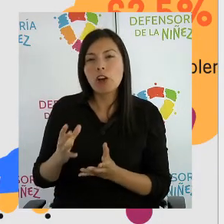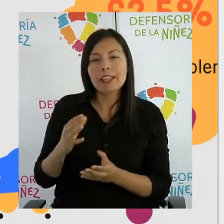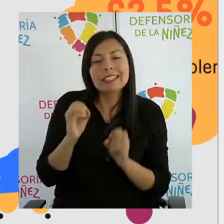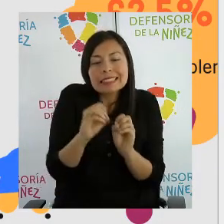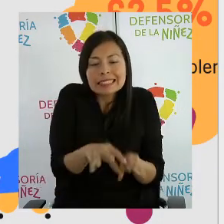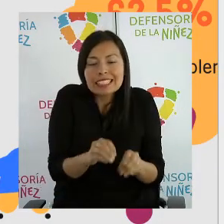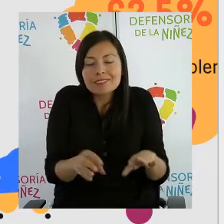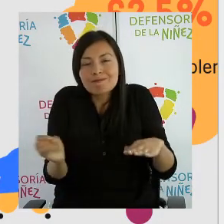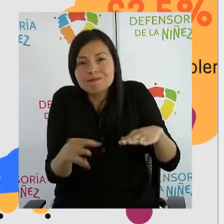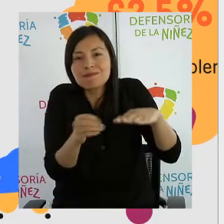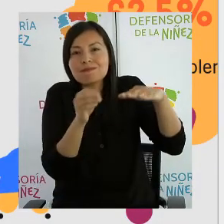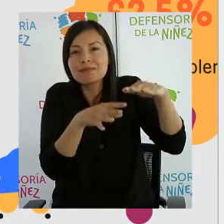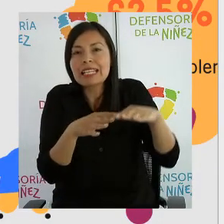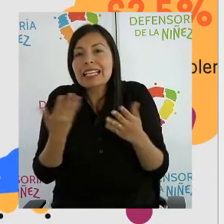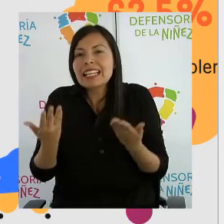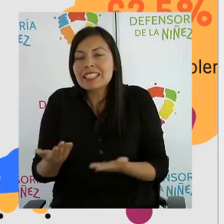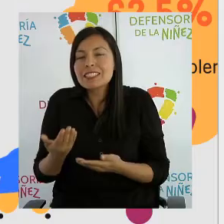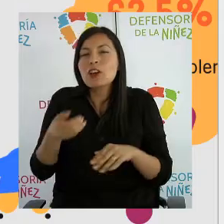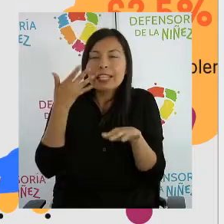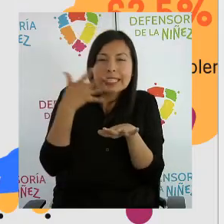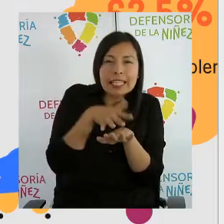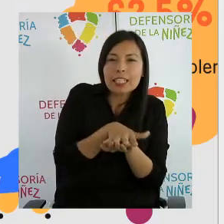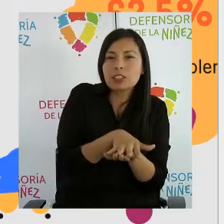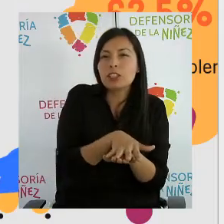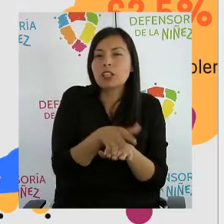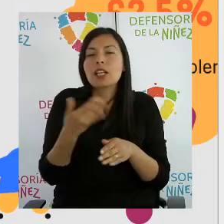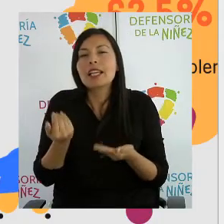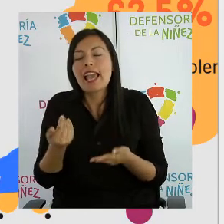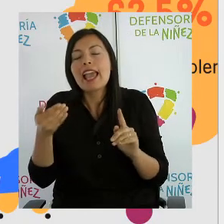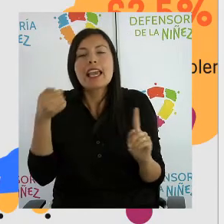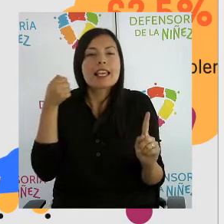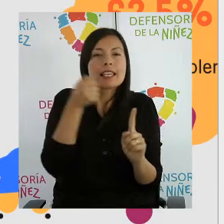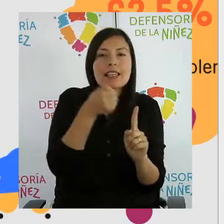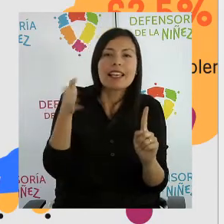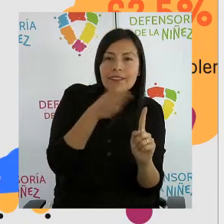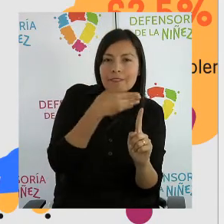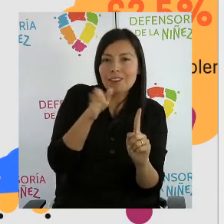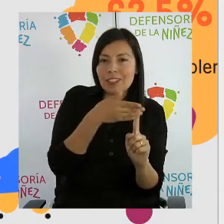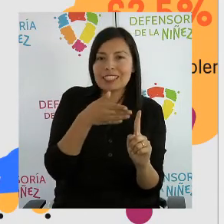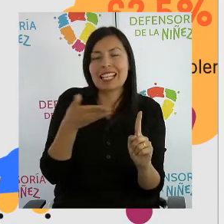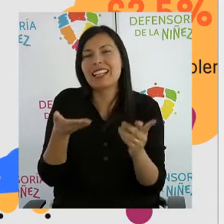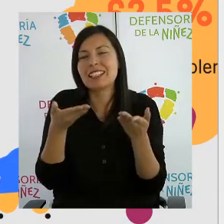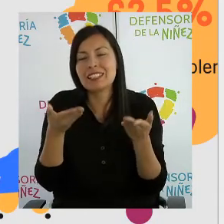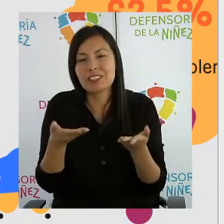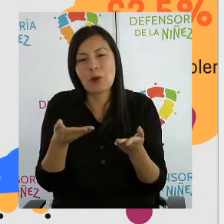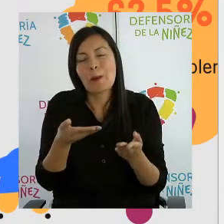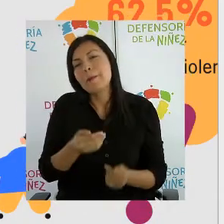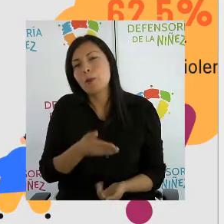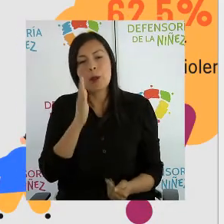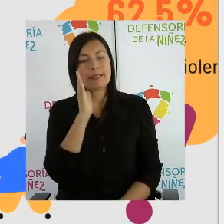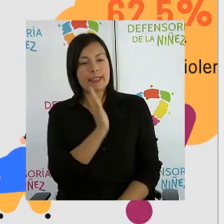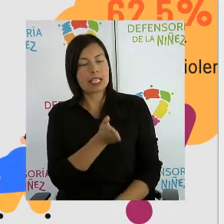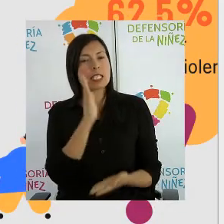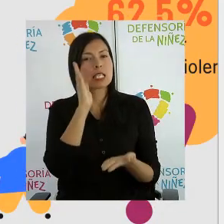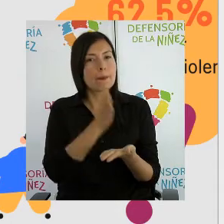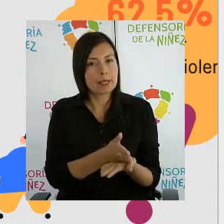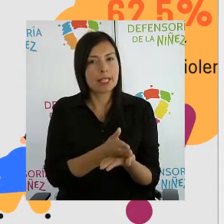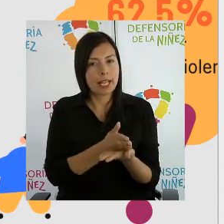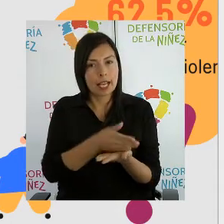adultos están integrando muy persistentemente la violencia como un mecanismo de disciplina. Y el